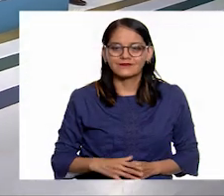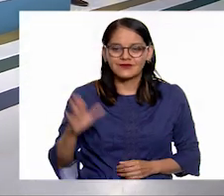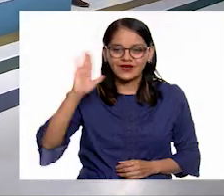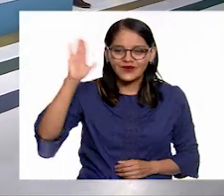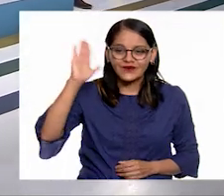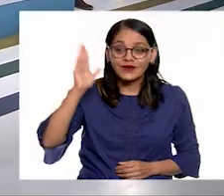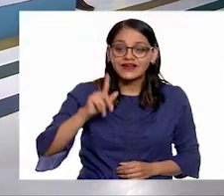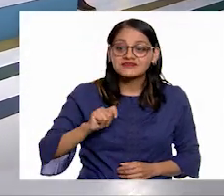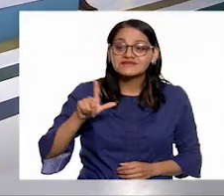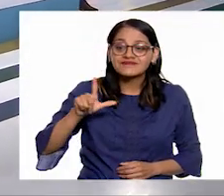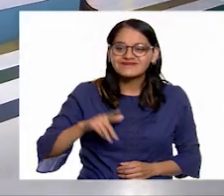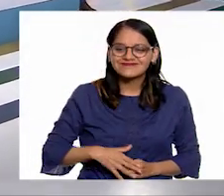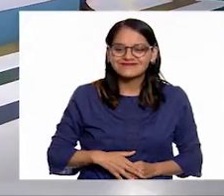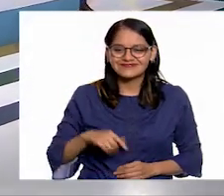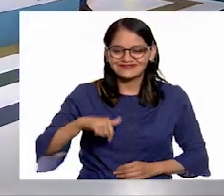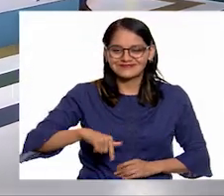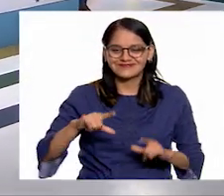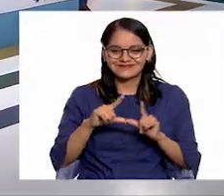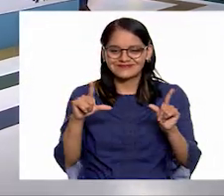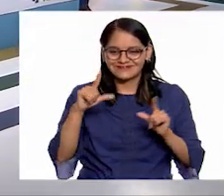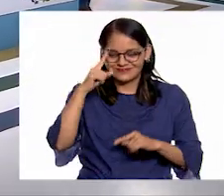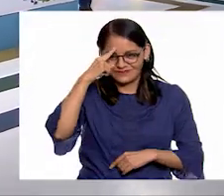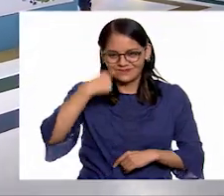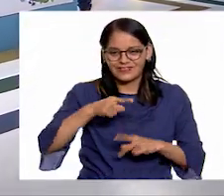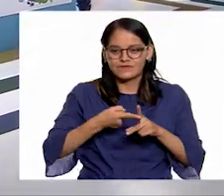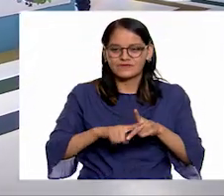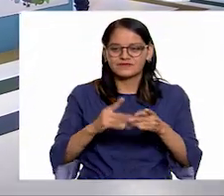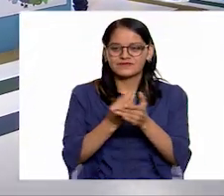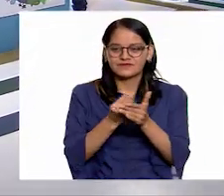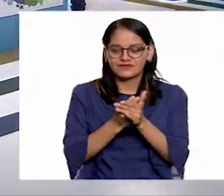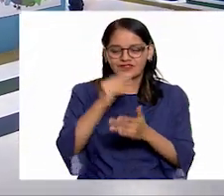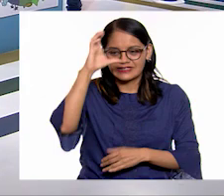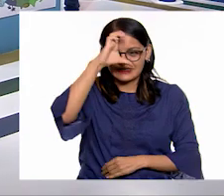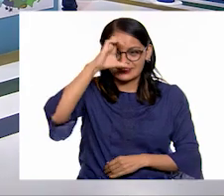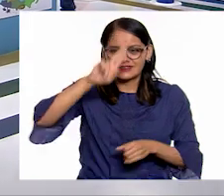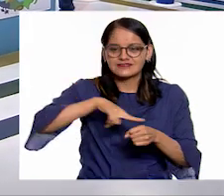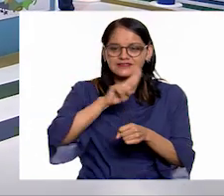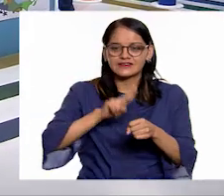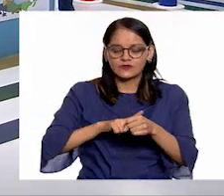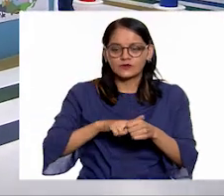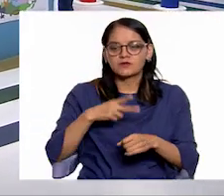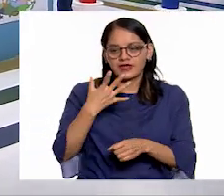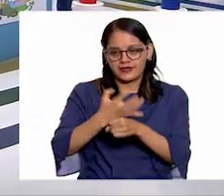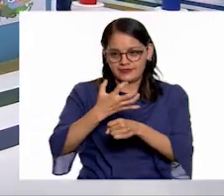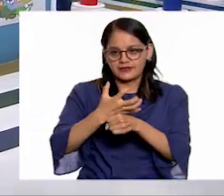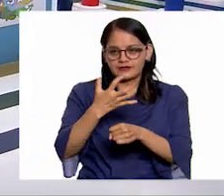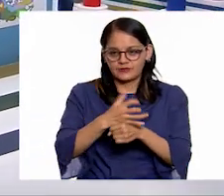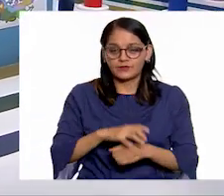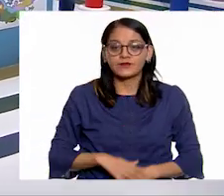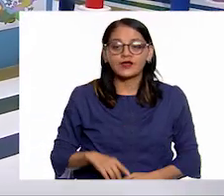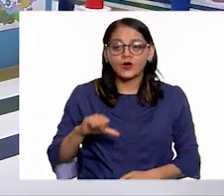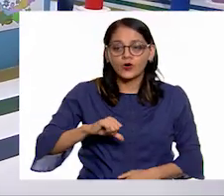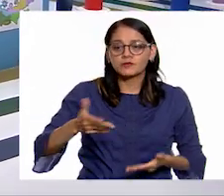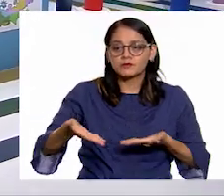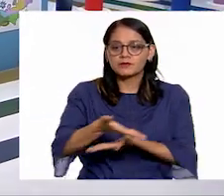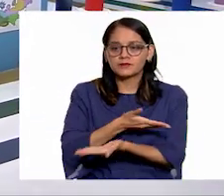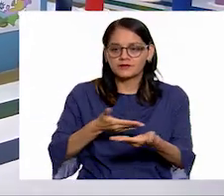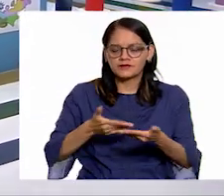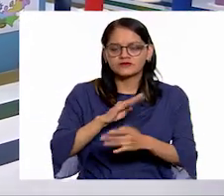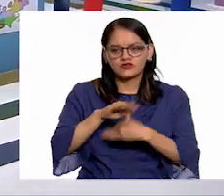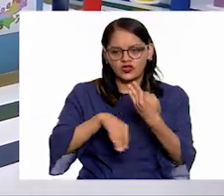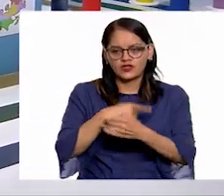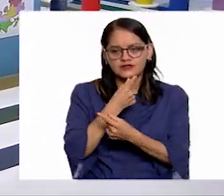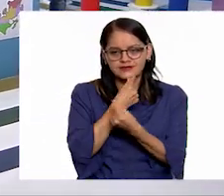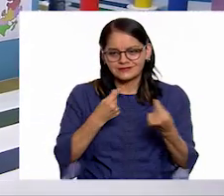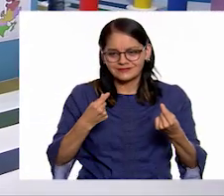Hola, ¿qué tal? Estamos listos en el foro para empezar la clase de Ciencias Naturales de quinto grado y compartirla con todas las